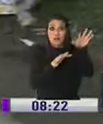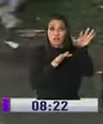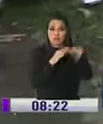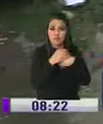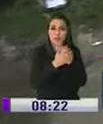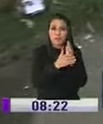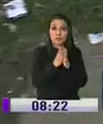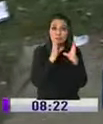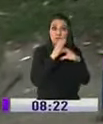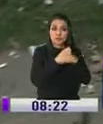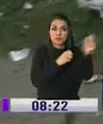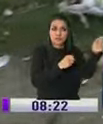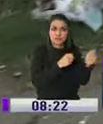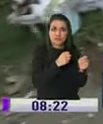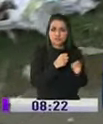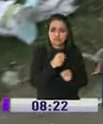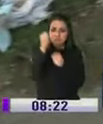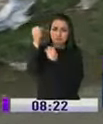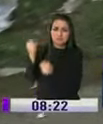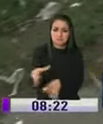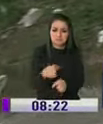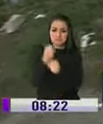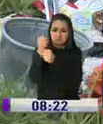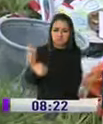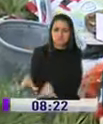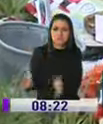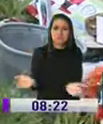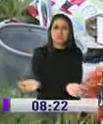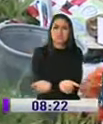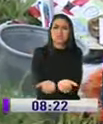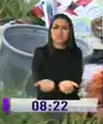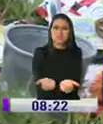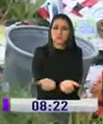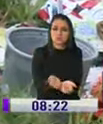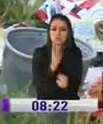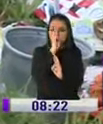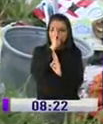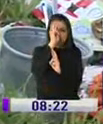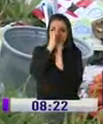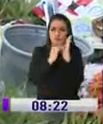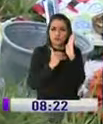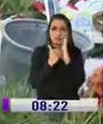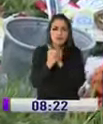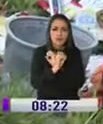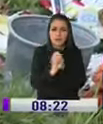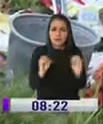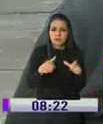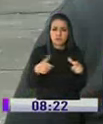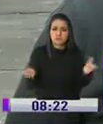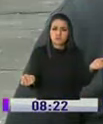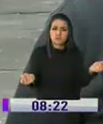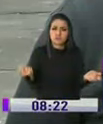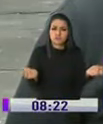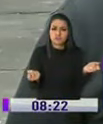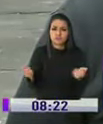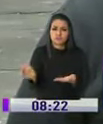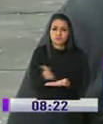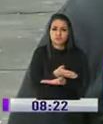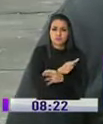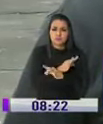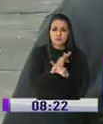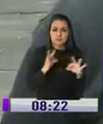noche para salir a dejar los desperdicios sin respetar los horarios de recolección de basura. Yo les rogar a los señores